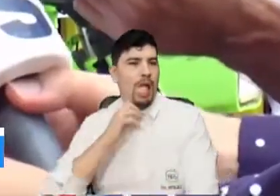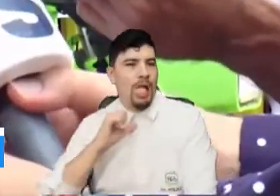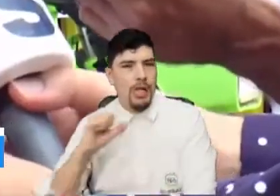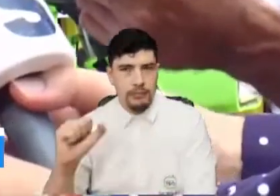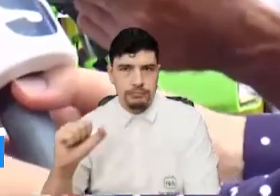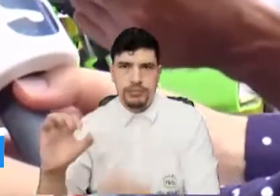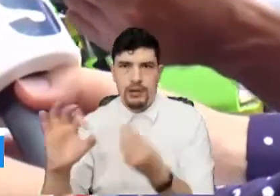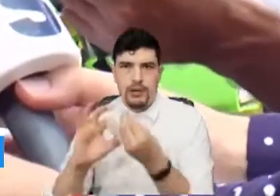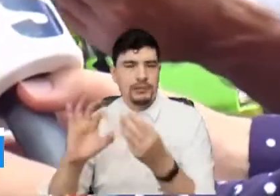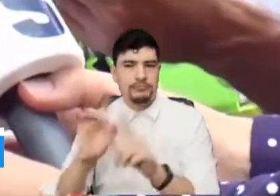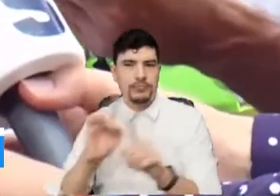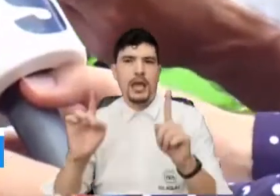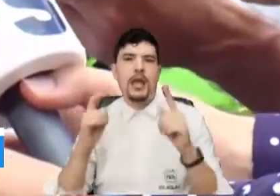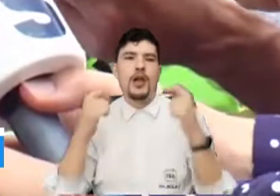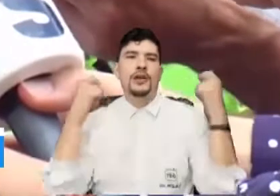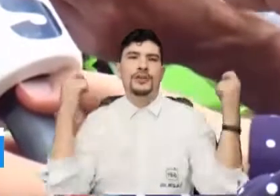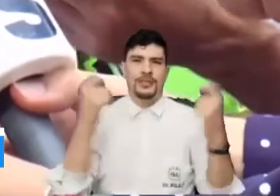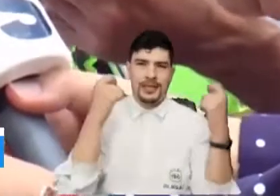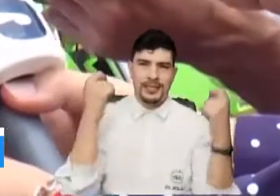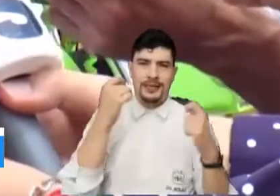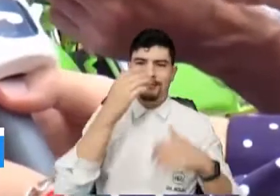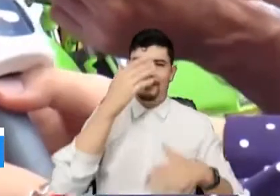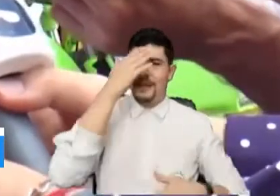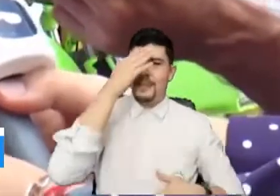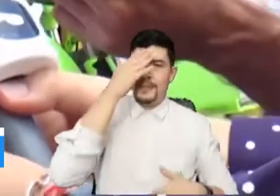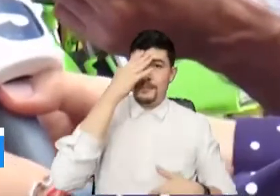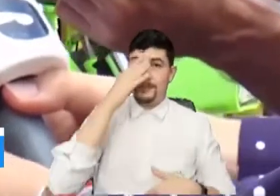que entre todos ayudemos